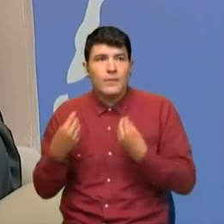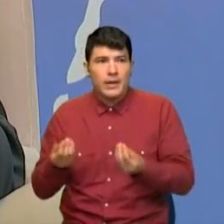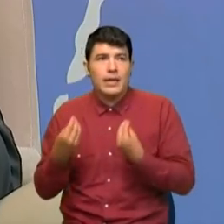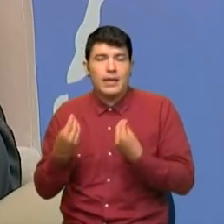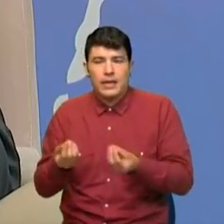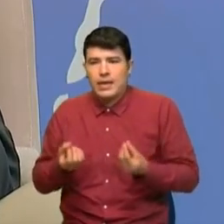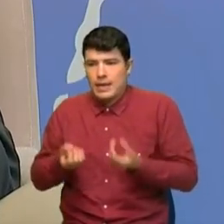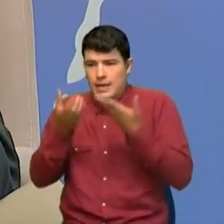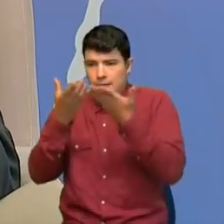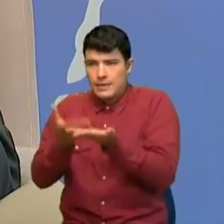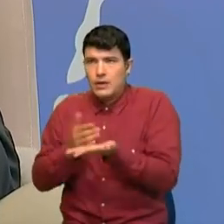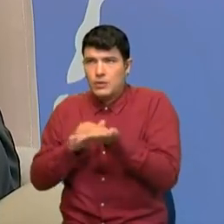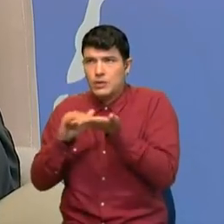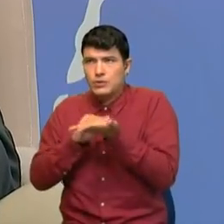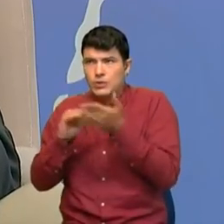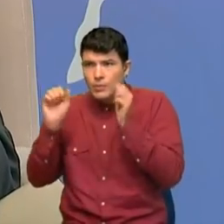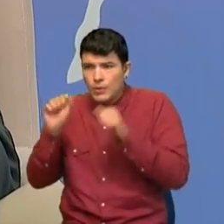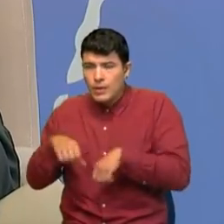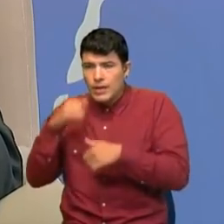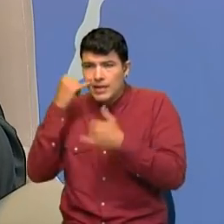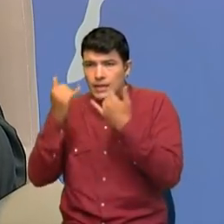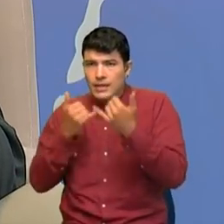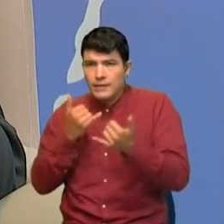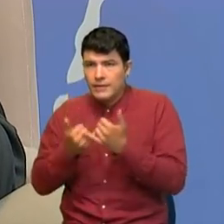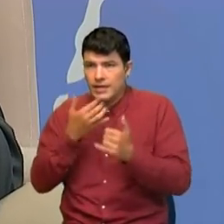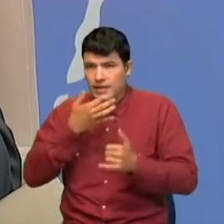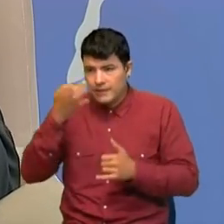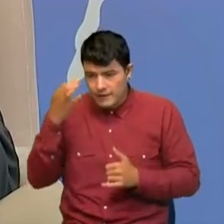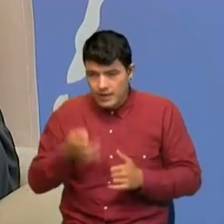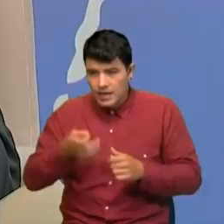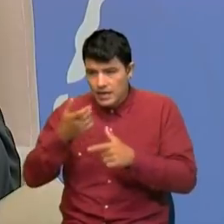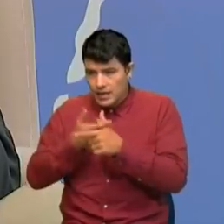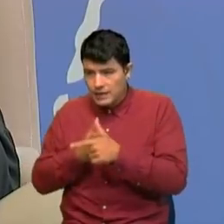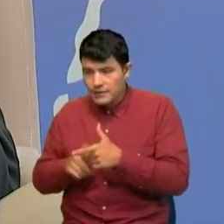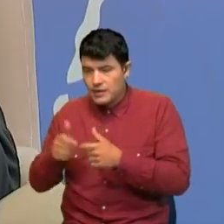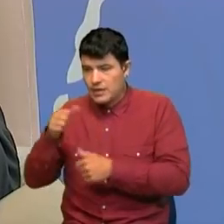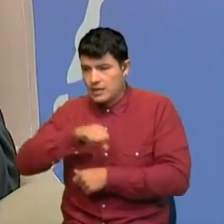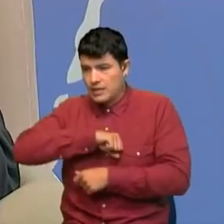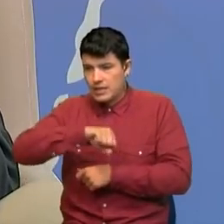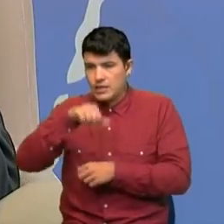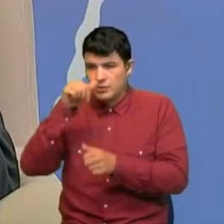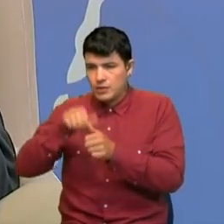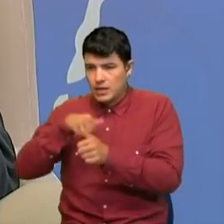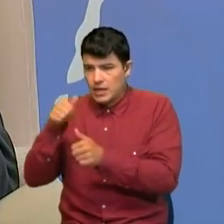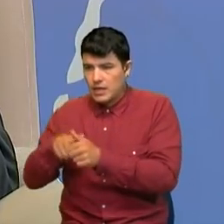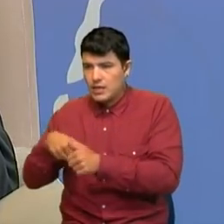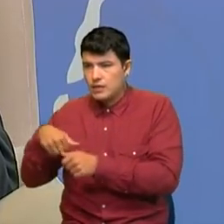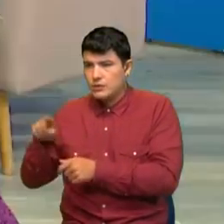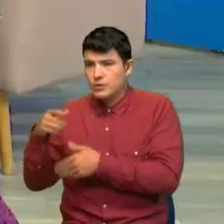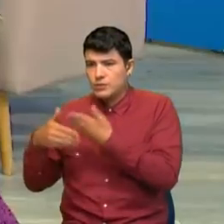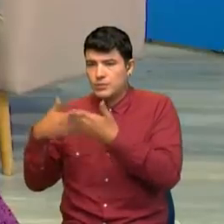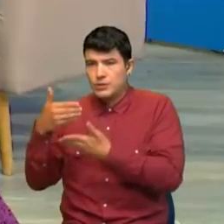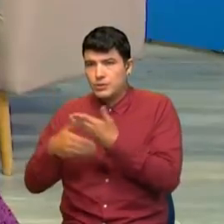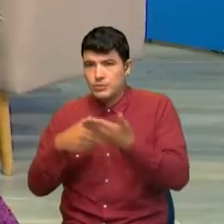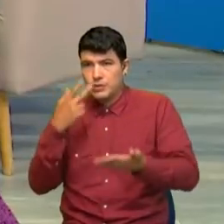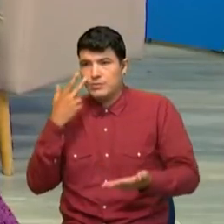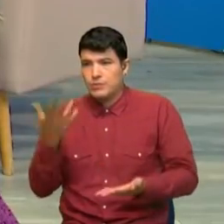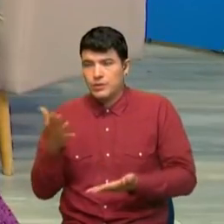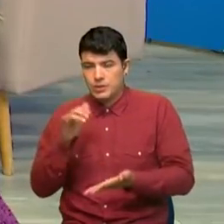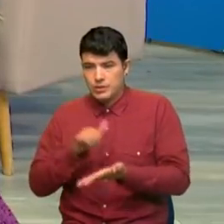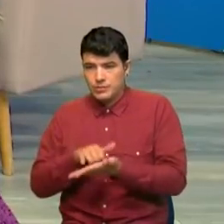ya una solución y determinar realmente como tal los linderos y los derechos de cada heredero en este sentido.